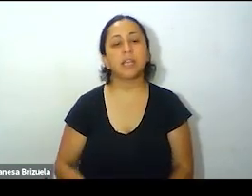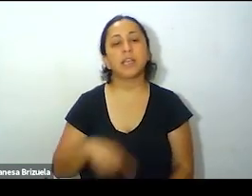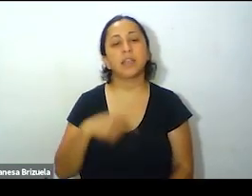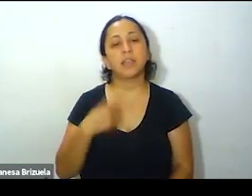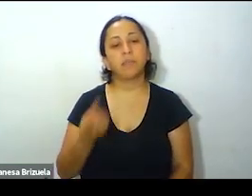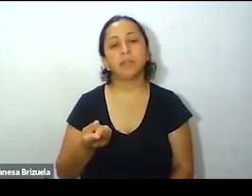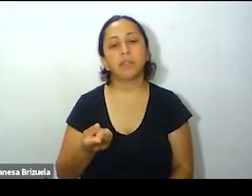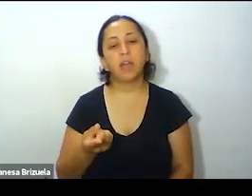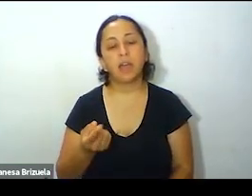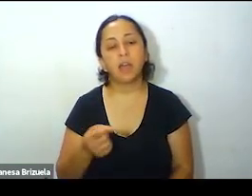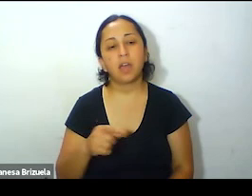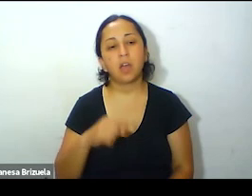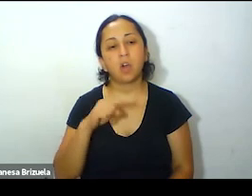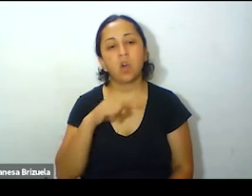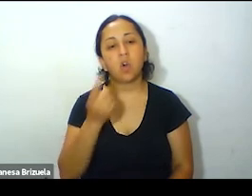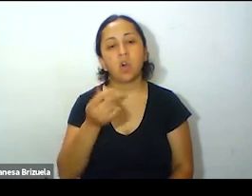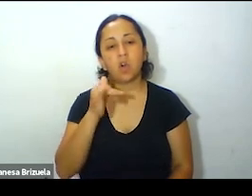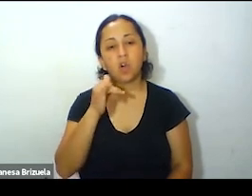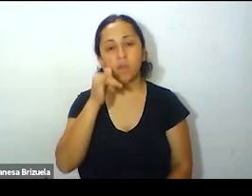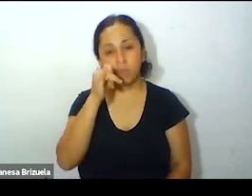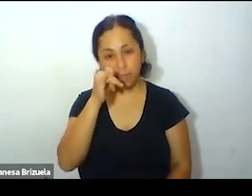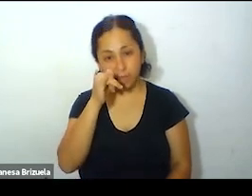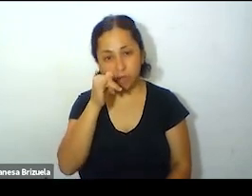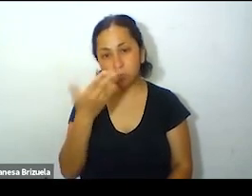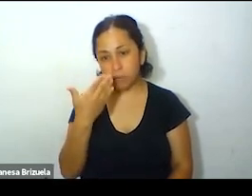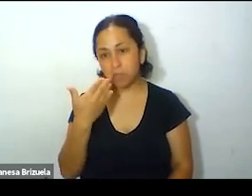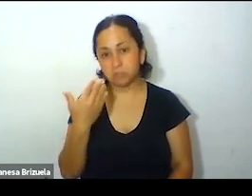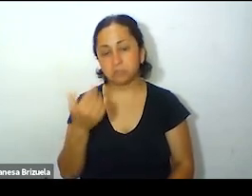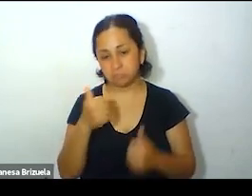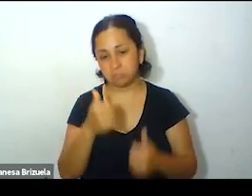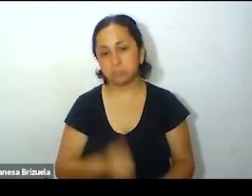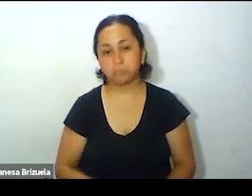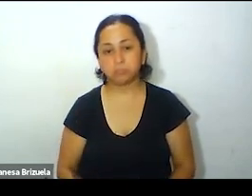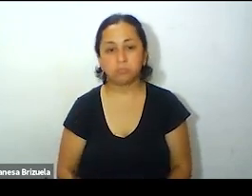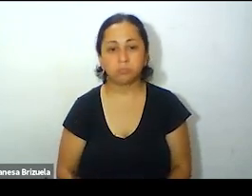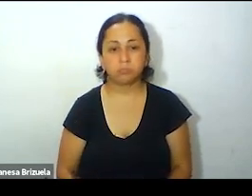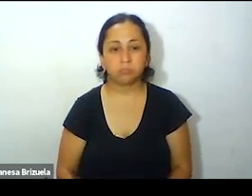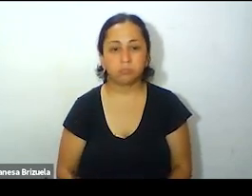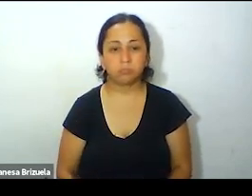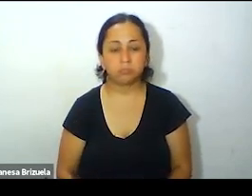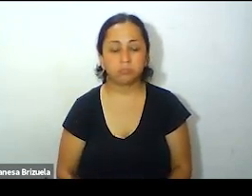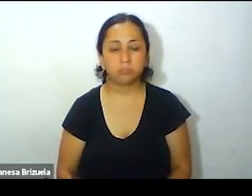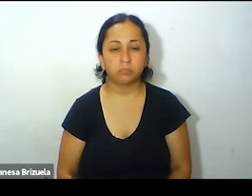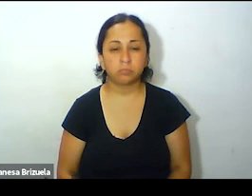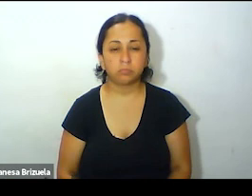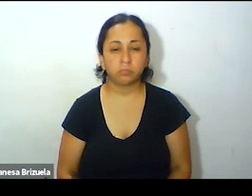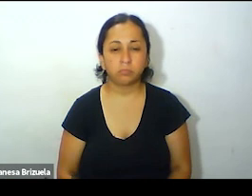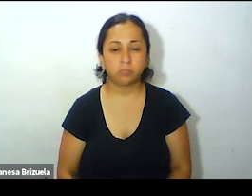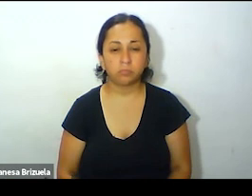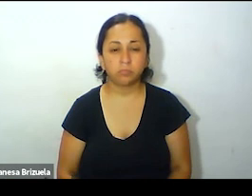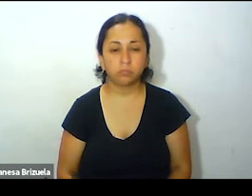Y después está este de video, que también puede funcionar. Debe ser más